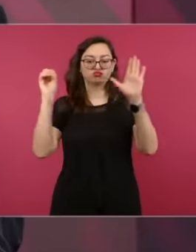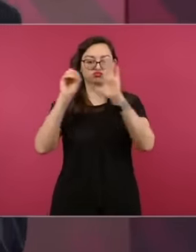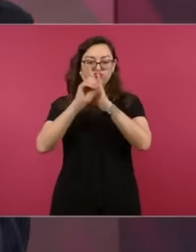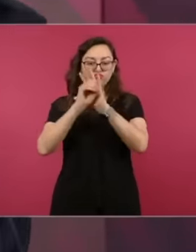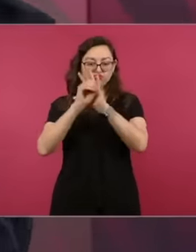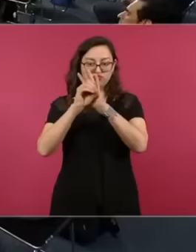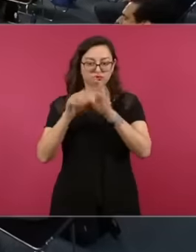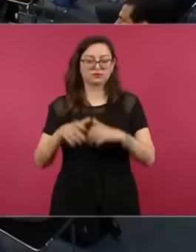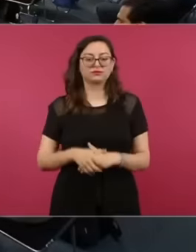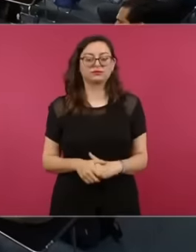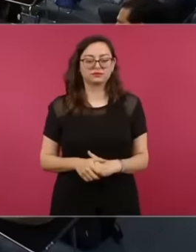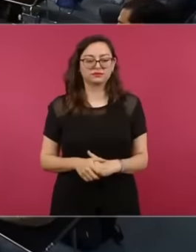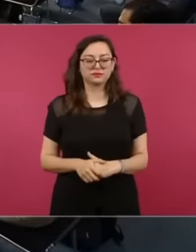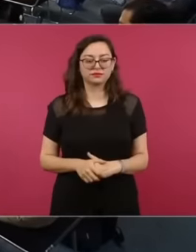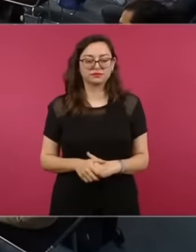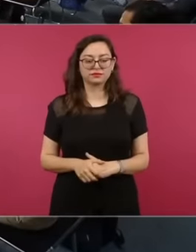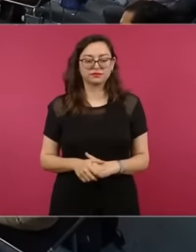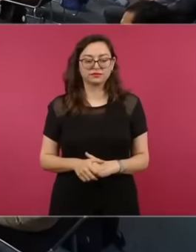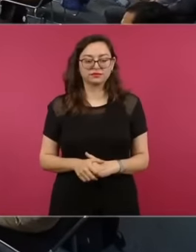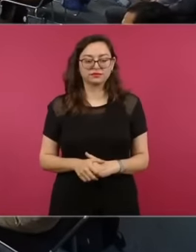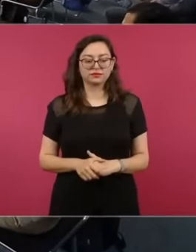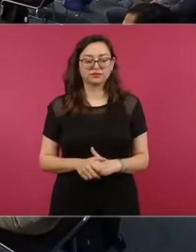porque está